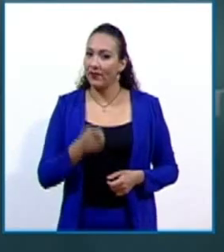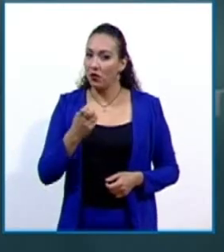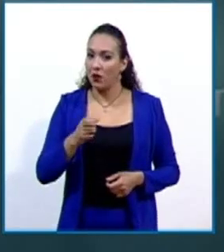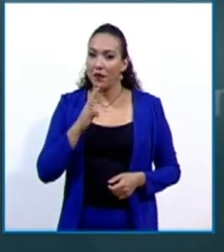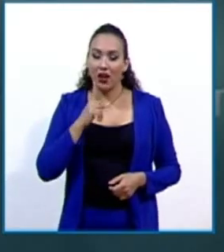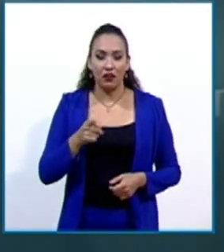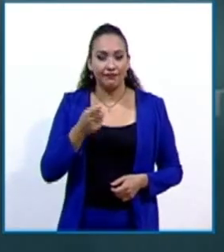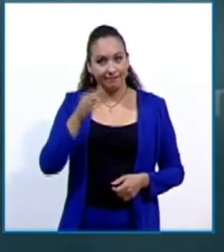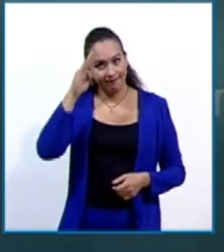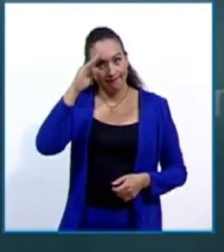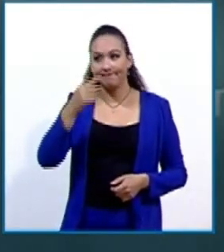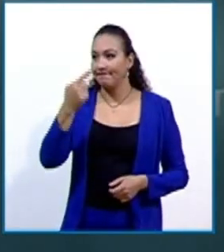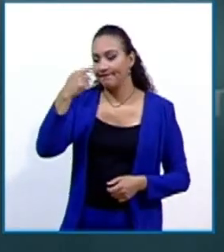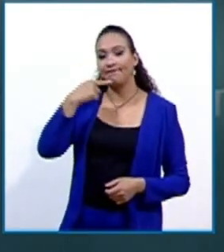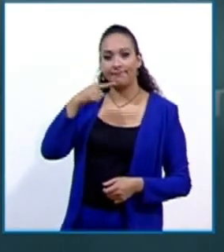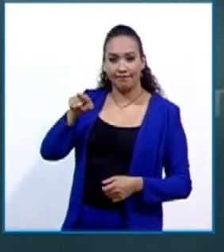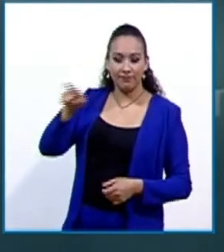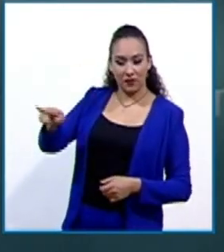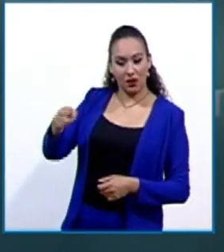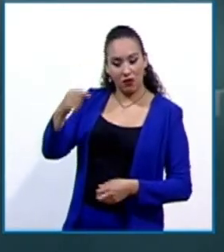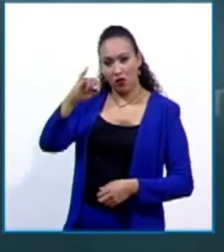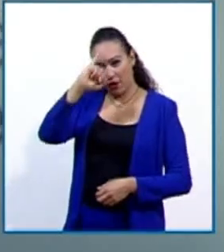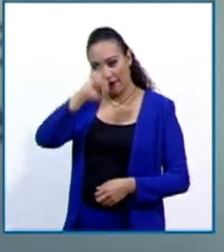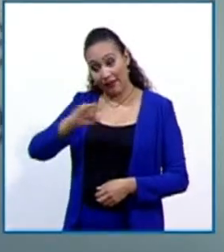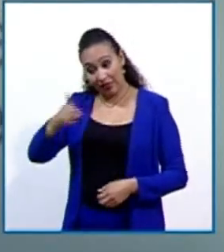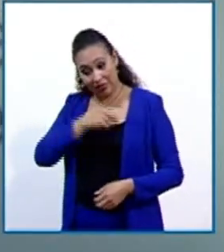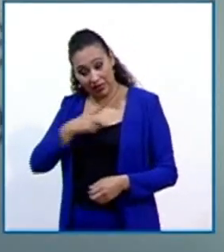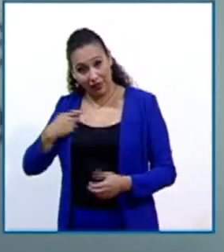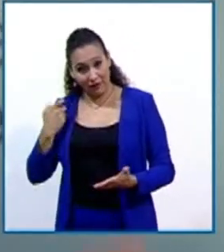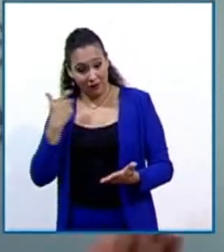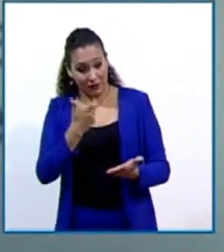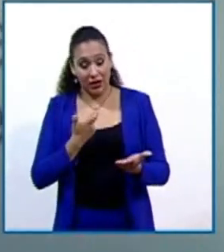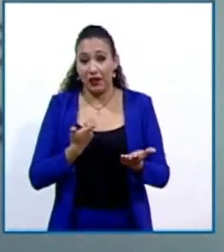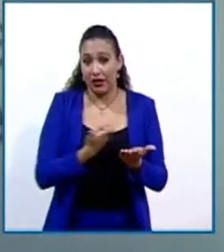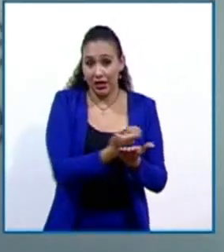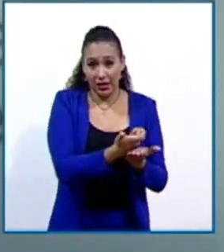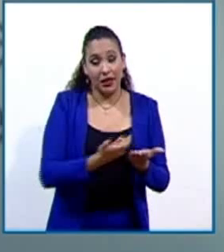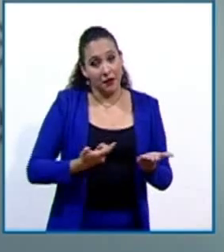patronal a reinstalar al trabajador y al pago de las prestaciones reclamadas.